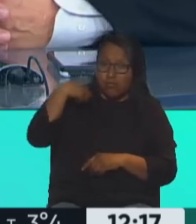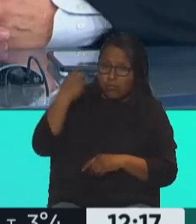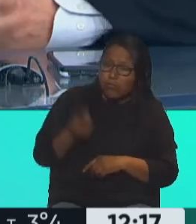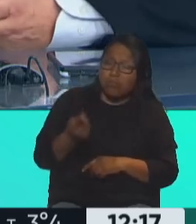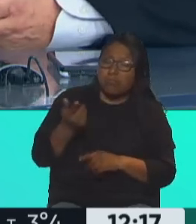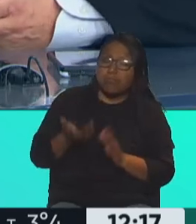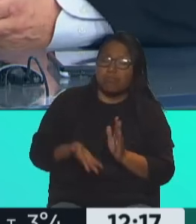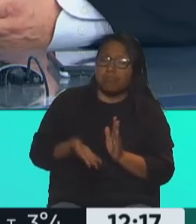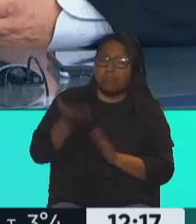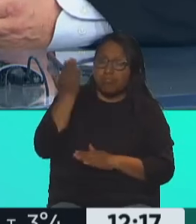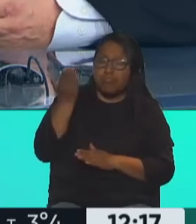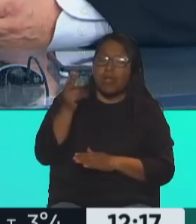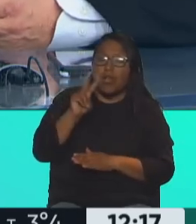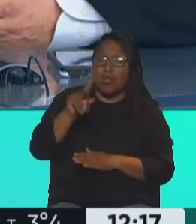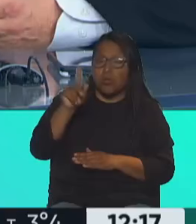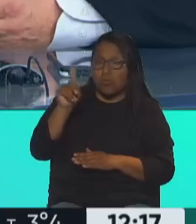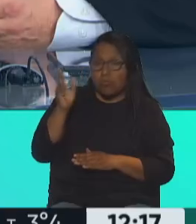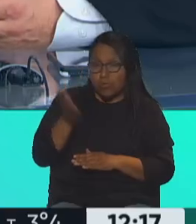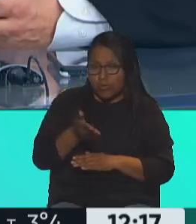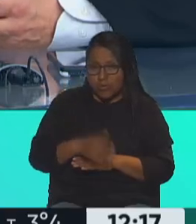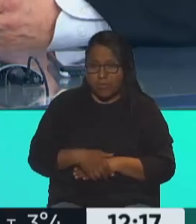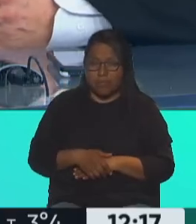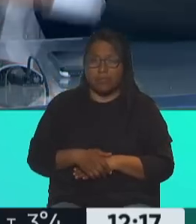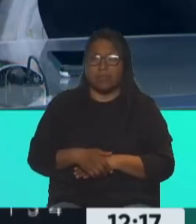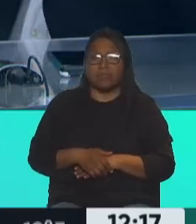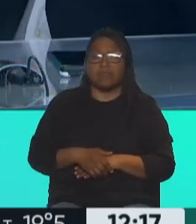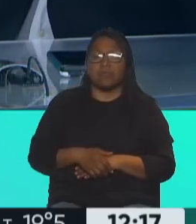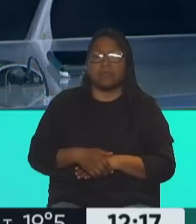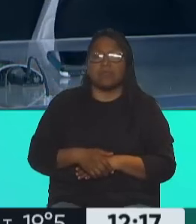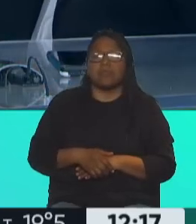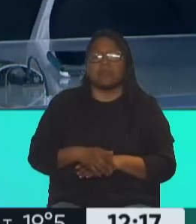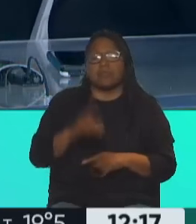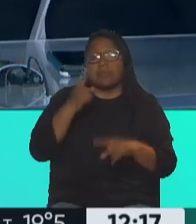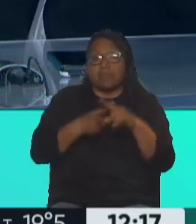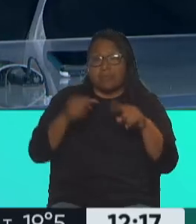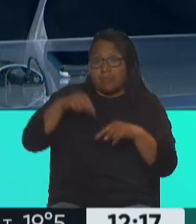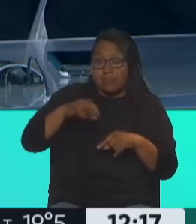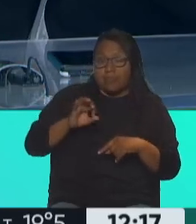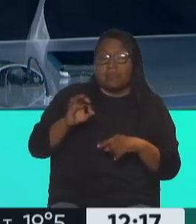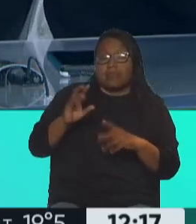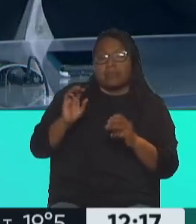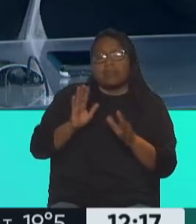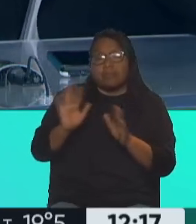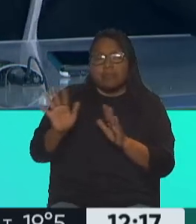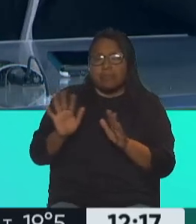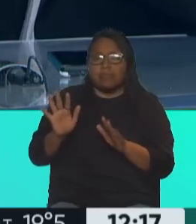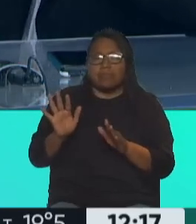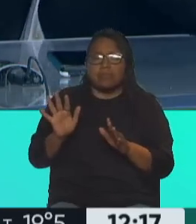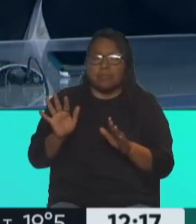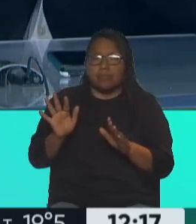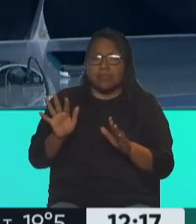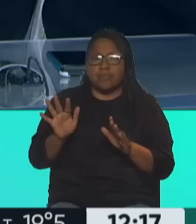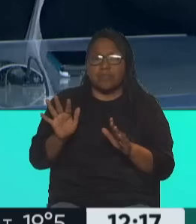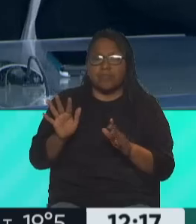sería del 2%. O sea, un crecimiento o sea, la mitad de este año. Sí, la mitad de este año. Mucho más moderado. No tanto,